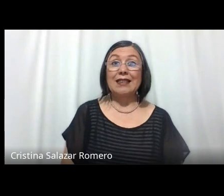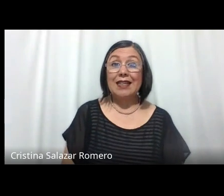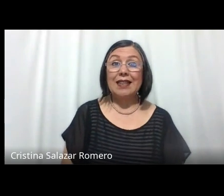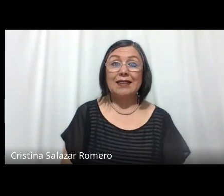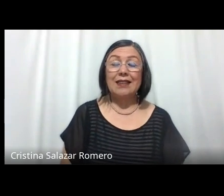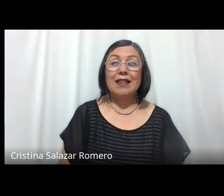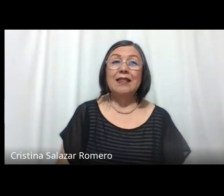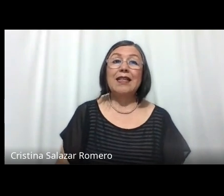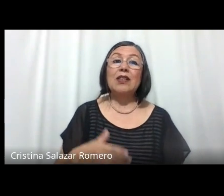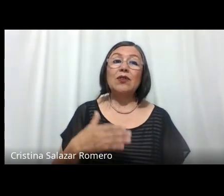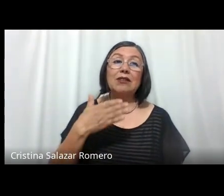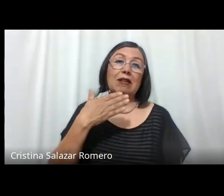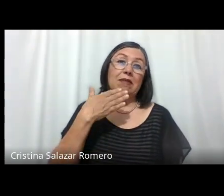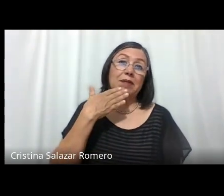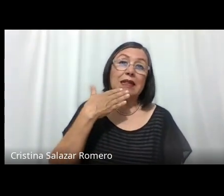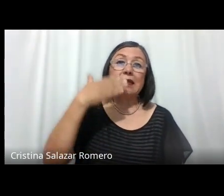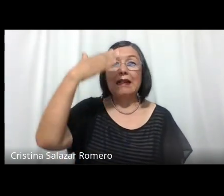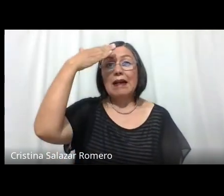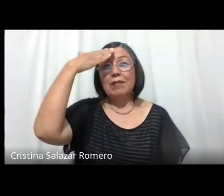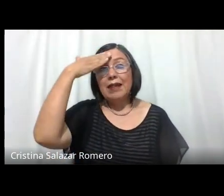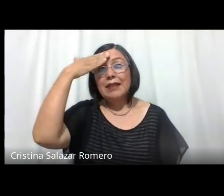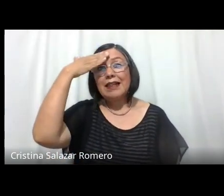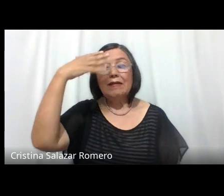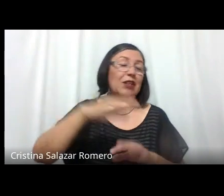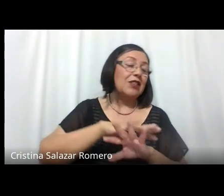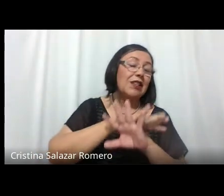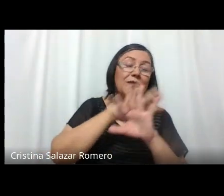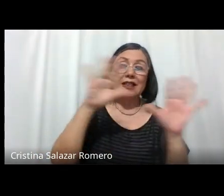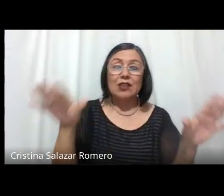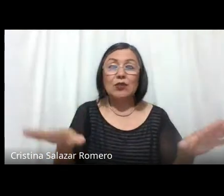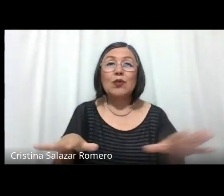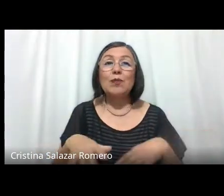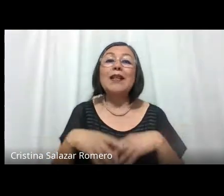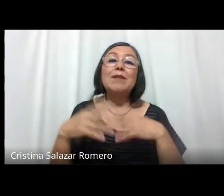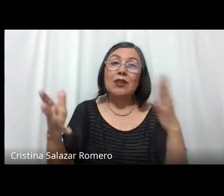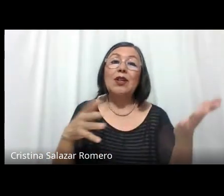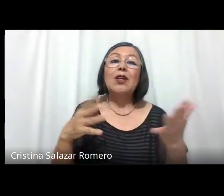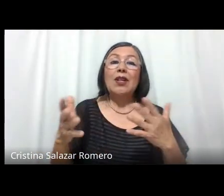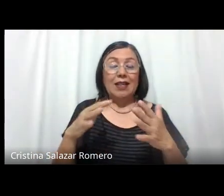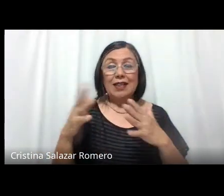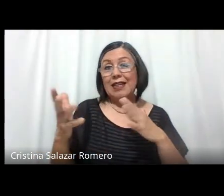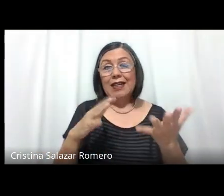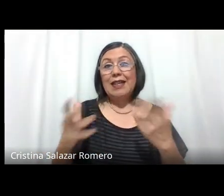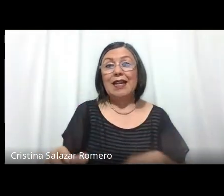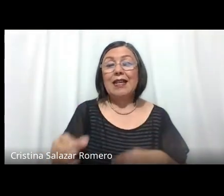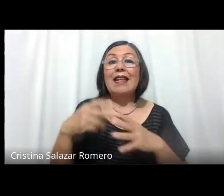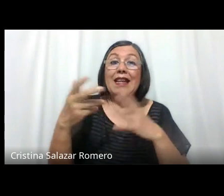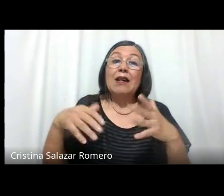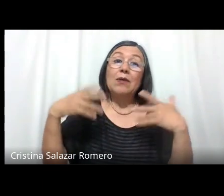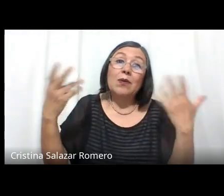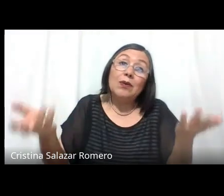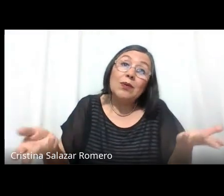la seña, ¿sí? Si hace contacto en la barbilla, en la cabeza, porque eso también es otro parámetro que